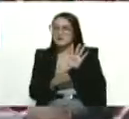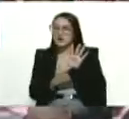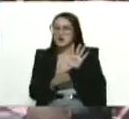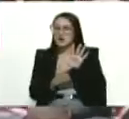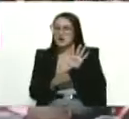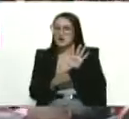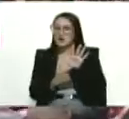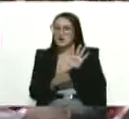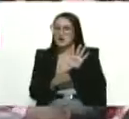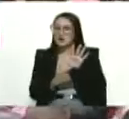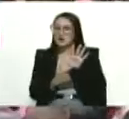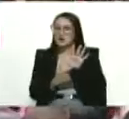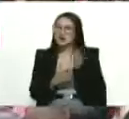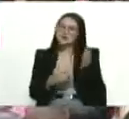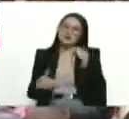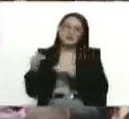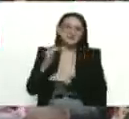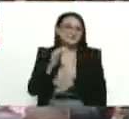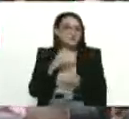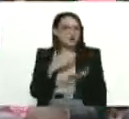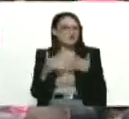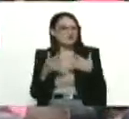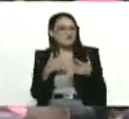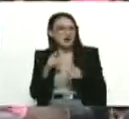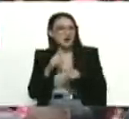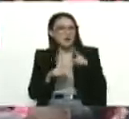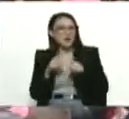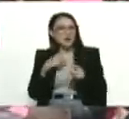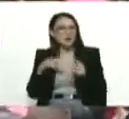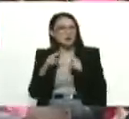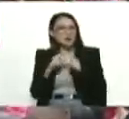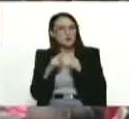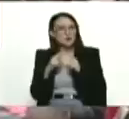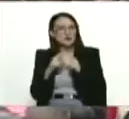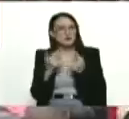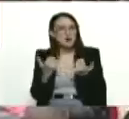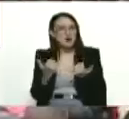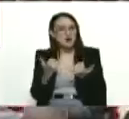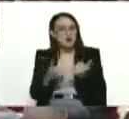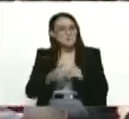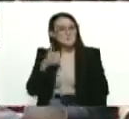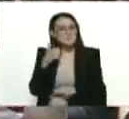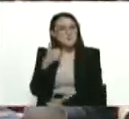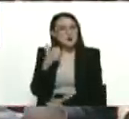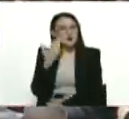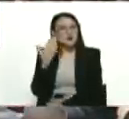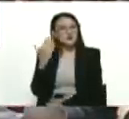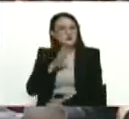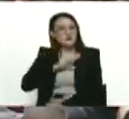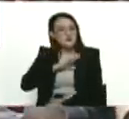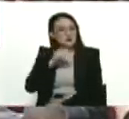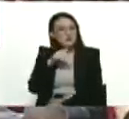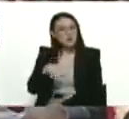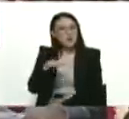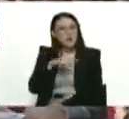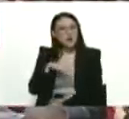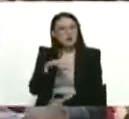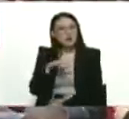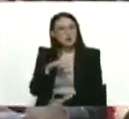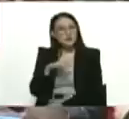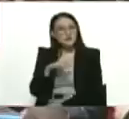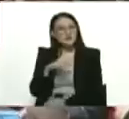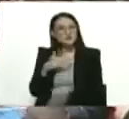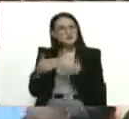nosotros, por encima de todo lo que conocemos, aquí está uno más del pueblo. Y a